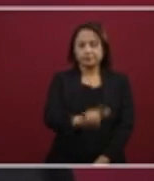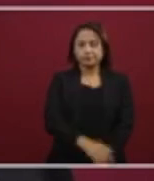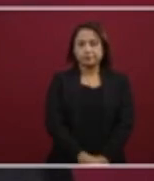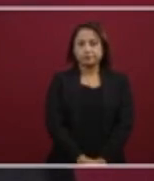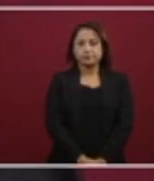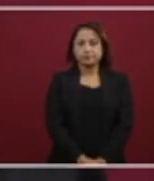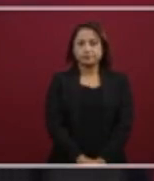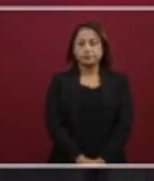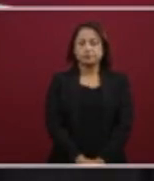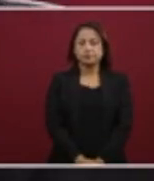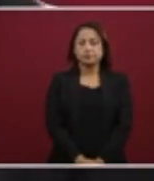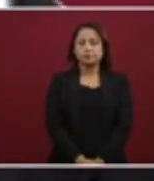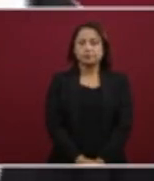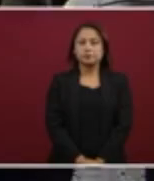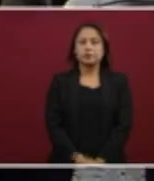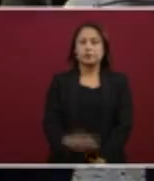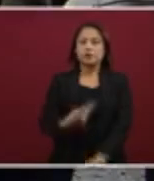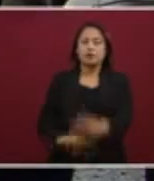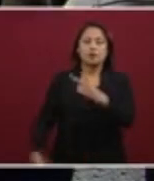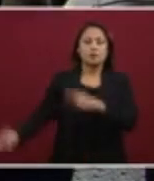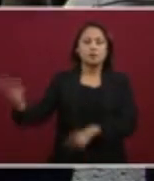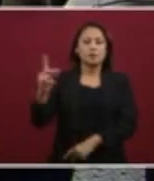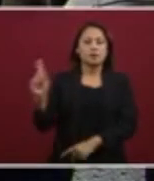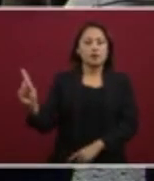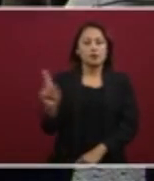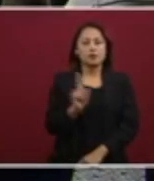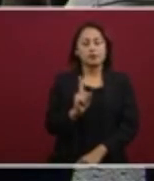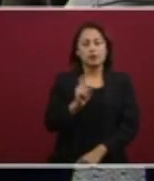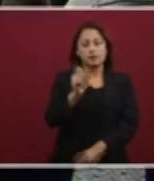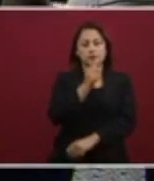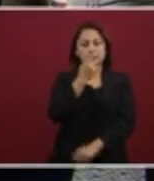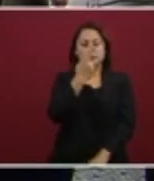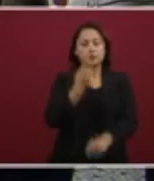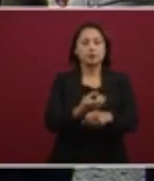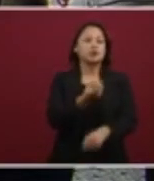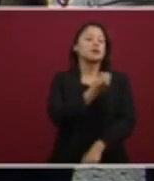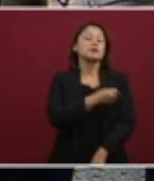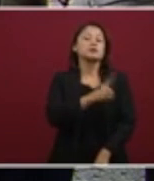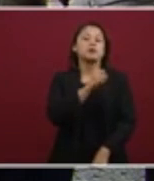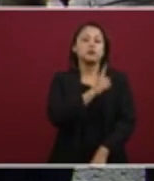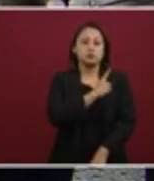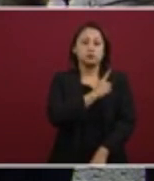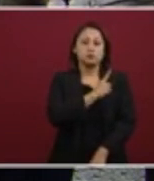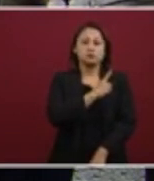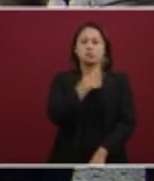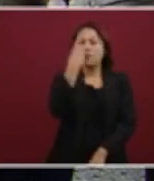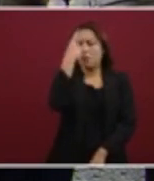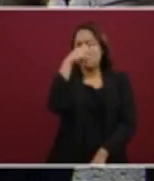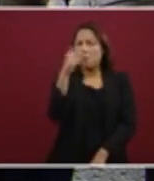esté aquí con ustedes el secretario de Salud y quiero que les expongan